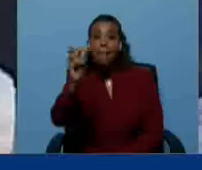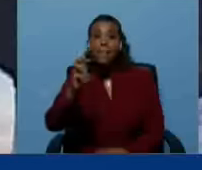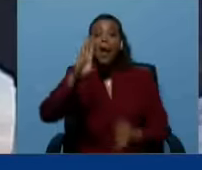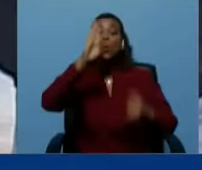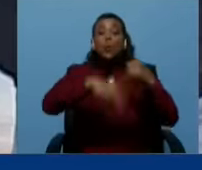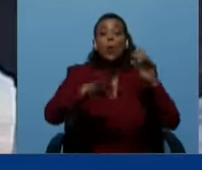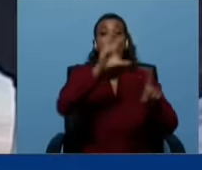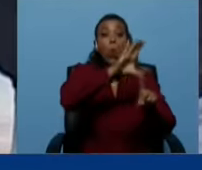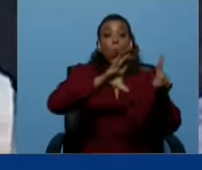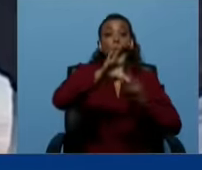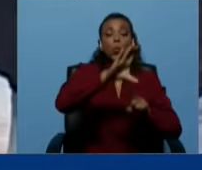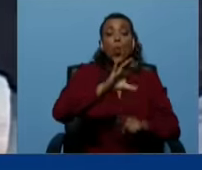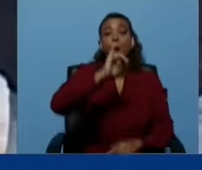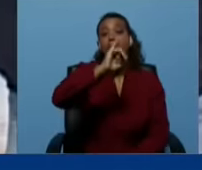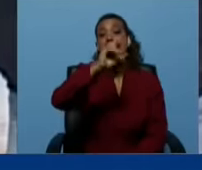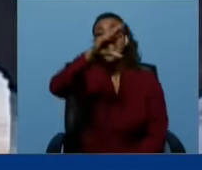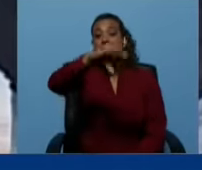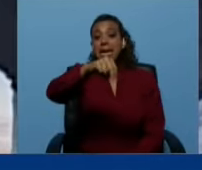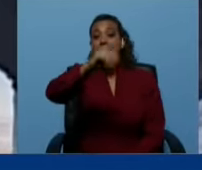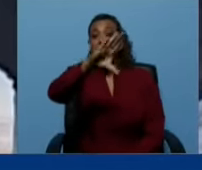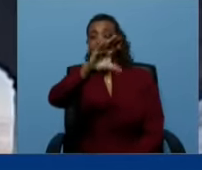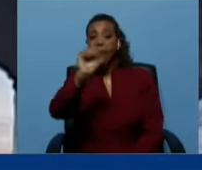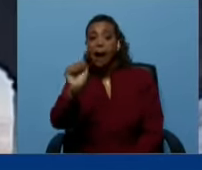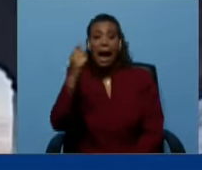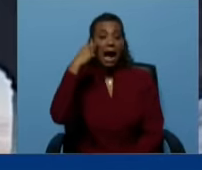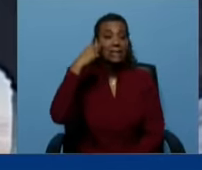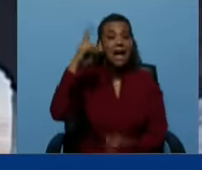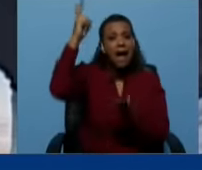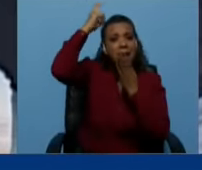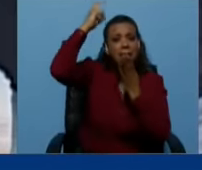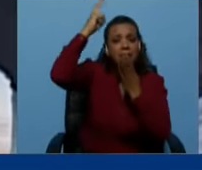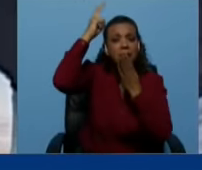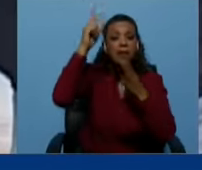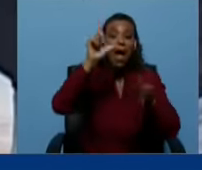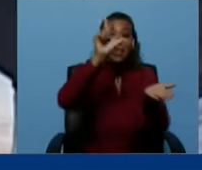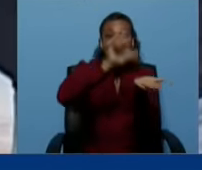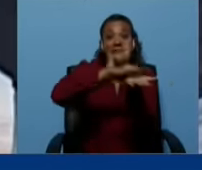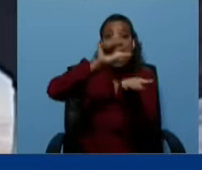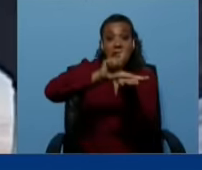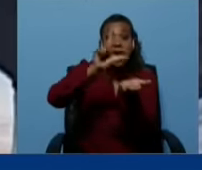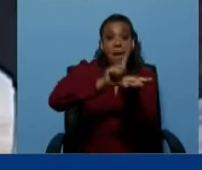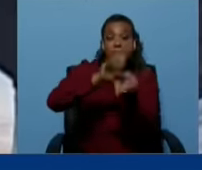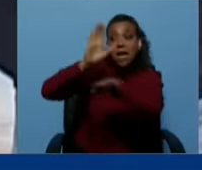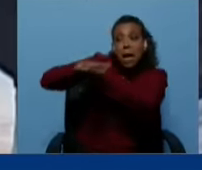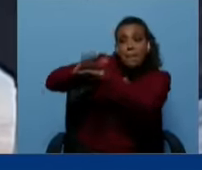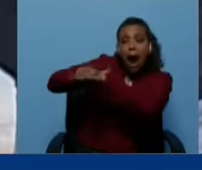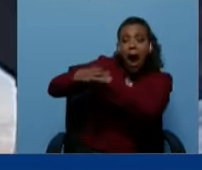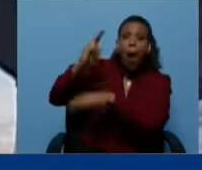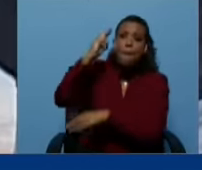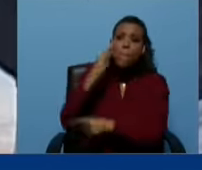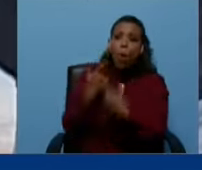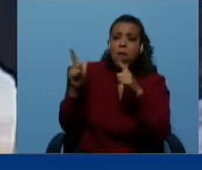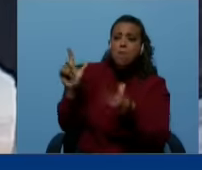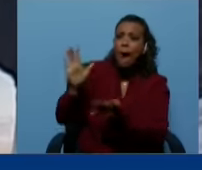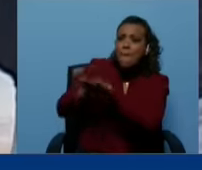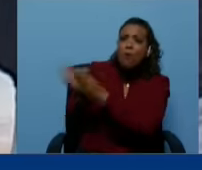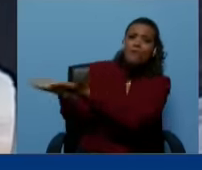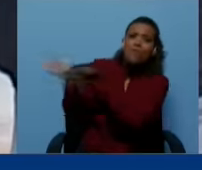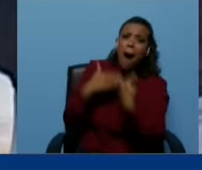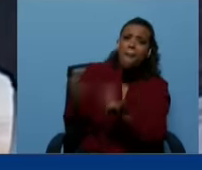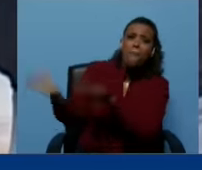inca. Allí desde Lima llamaron a Bolívar y le dijeron: Bolívar,